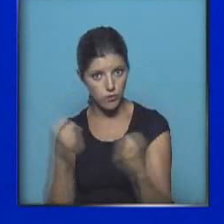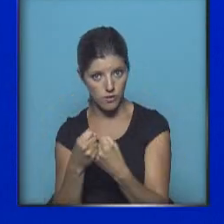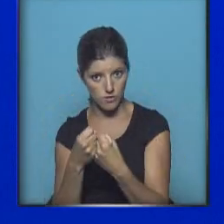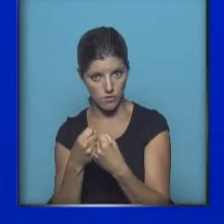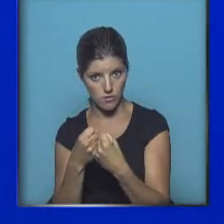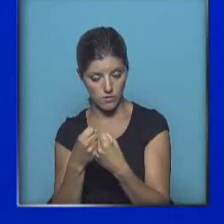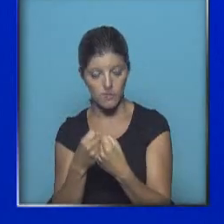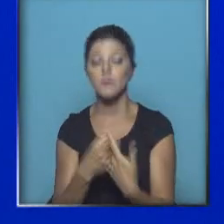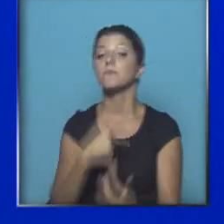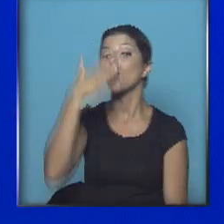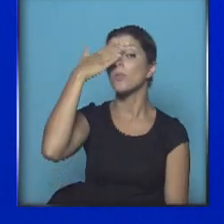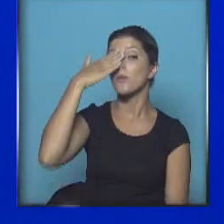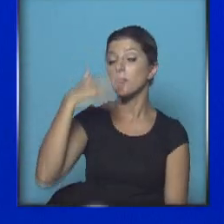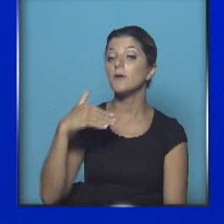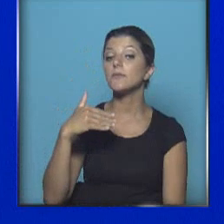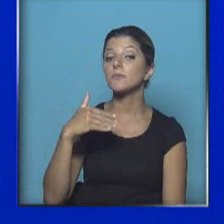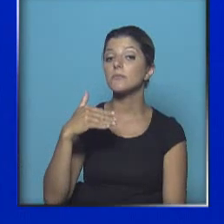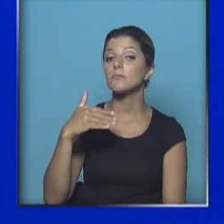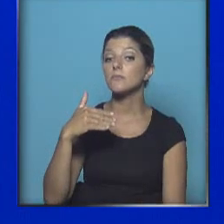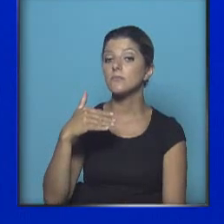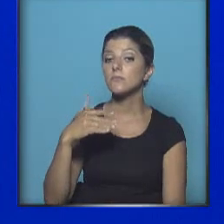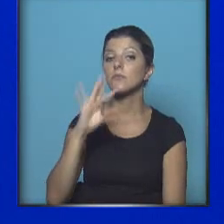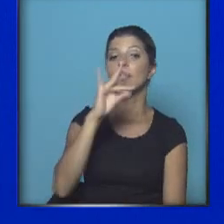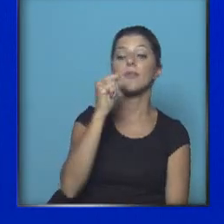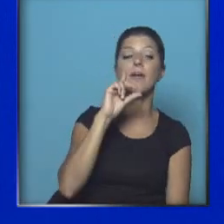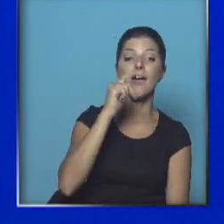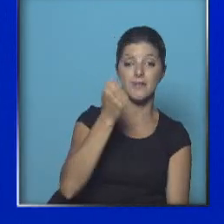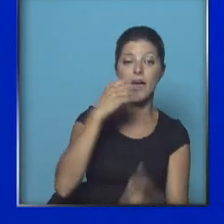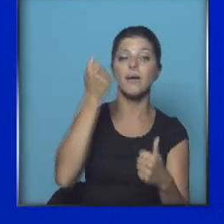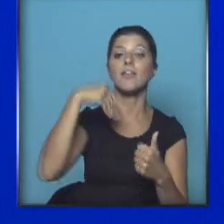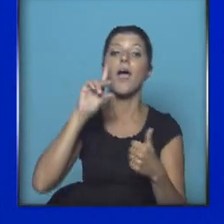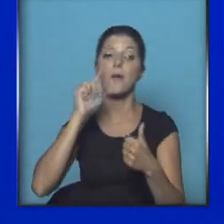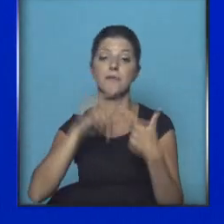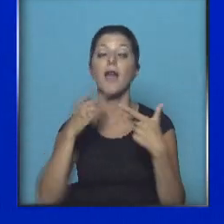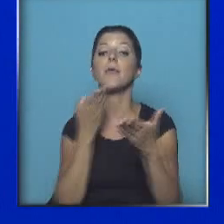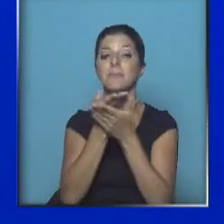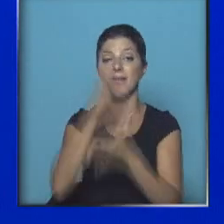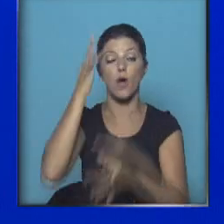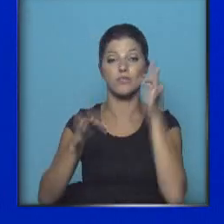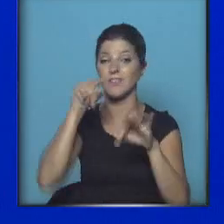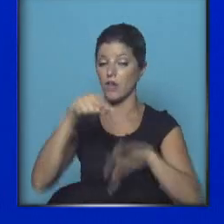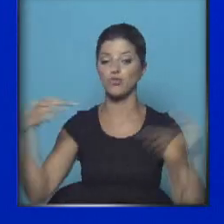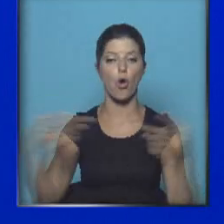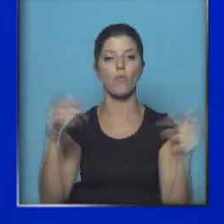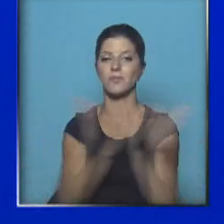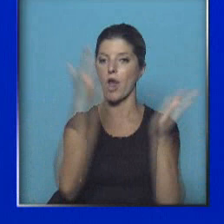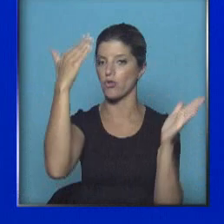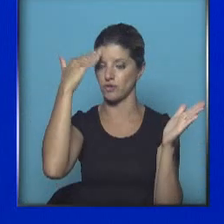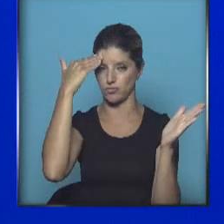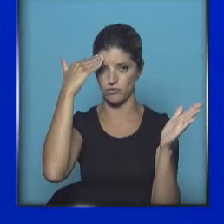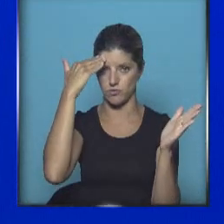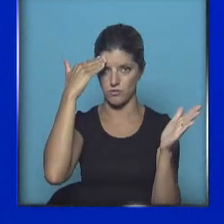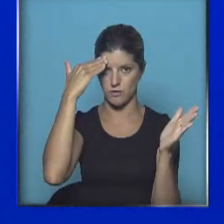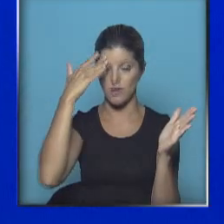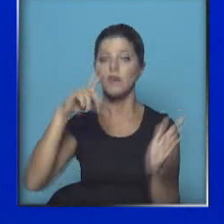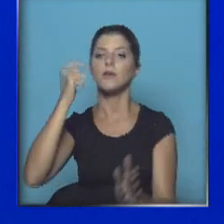y después, una vez que el memorándum es aprobado por el Congreso, la DAIA y la AMIA le piden a la justicia que lo declare inconstitucional, cosa que